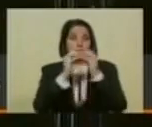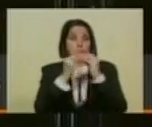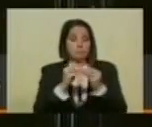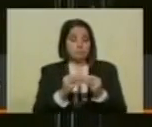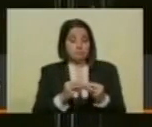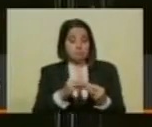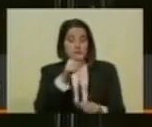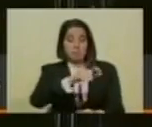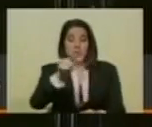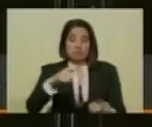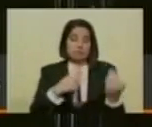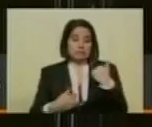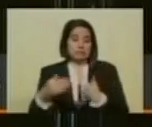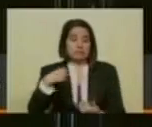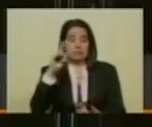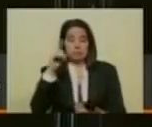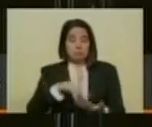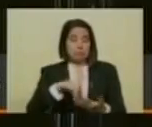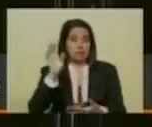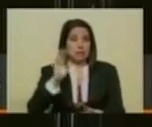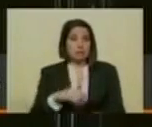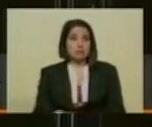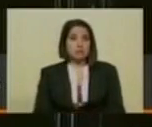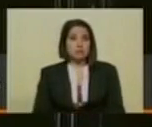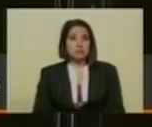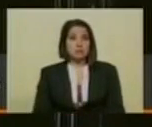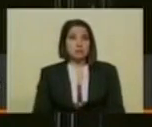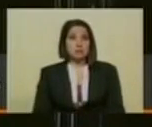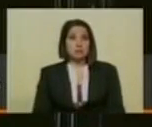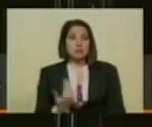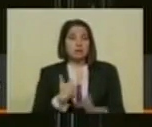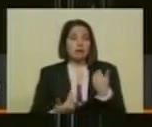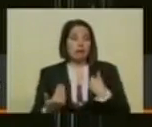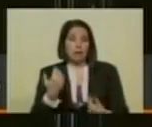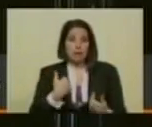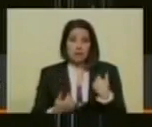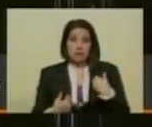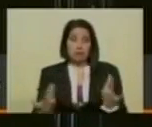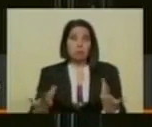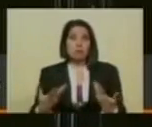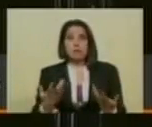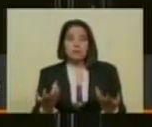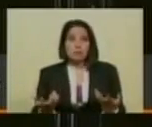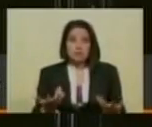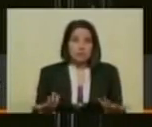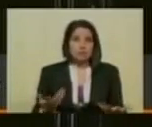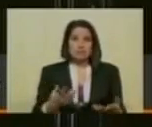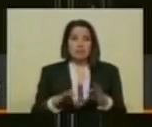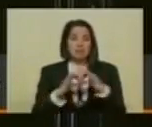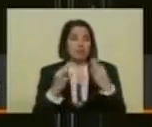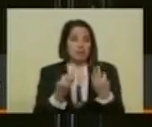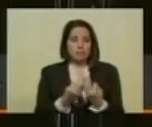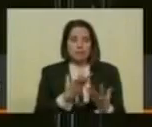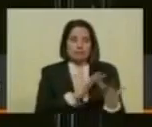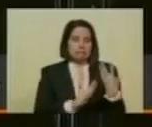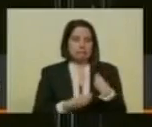se cuentan por miles en heridos, afectados, familias enteras de luto.